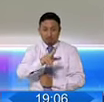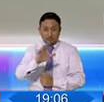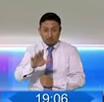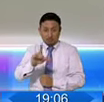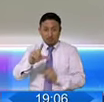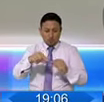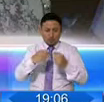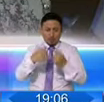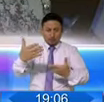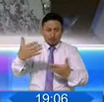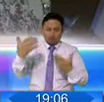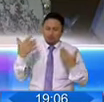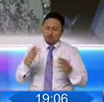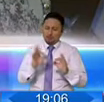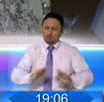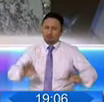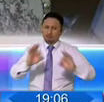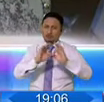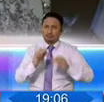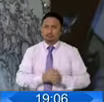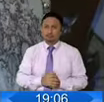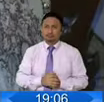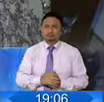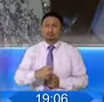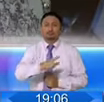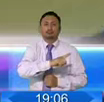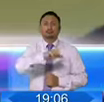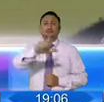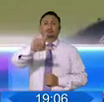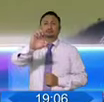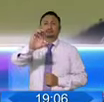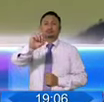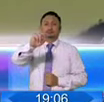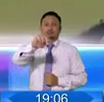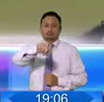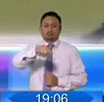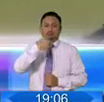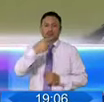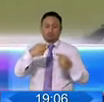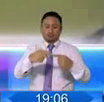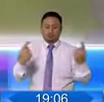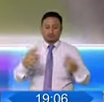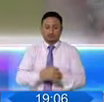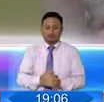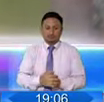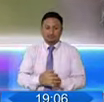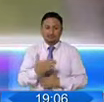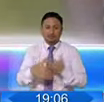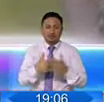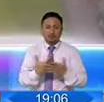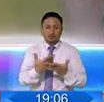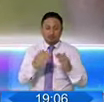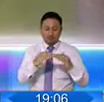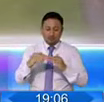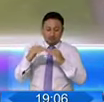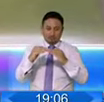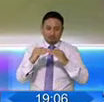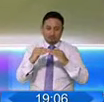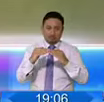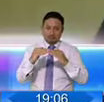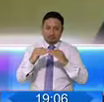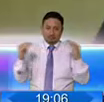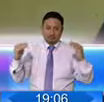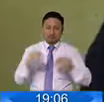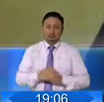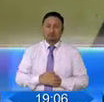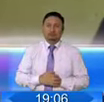más incluyente. León discrepa, asegura que estas diferencias, sin duda, terminarán por romper la hegemonía del poder absoluto.